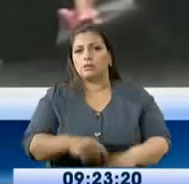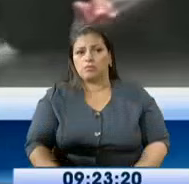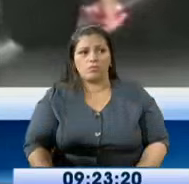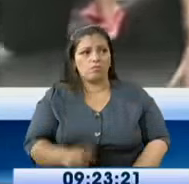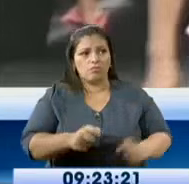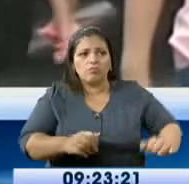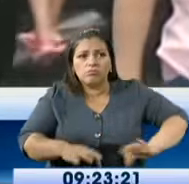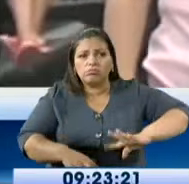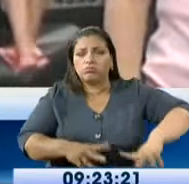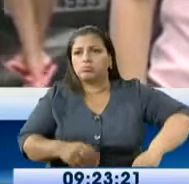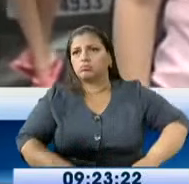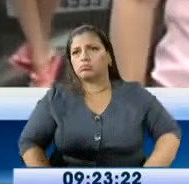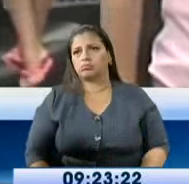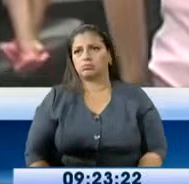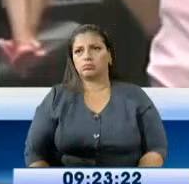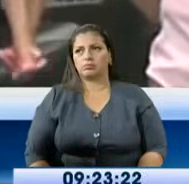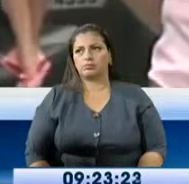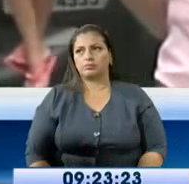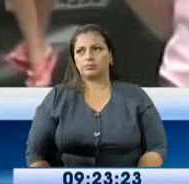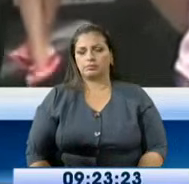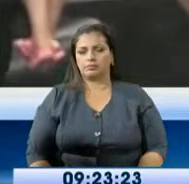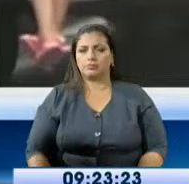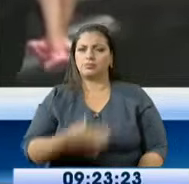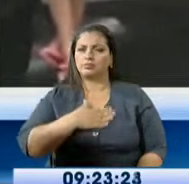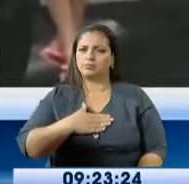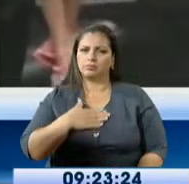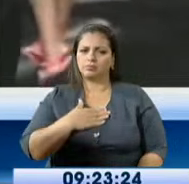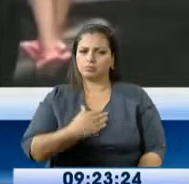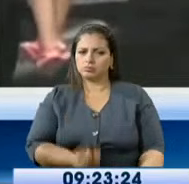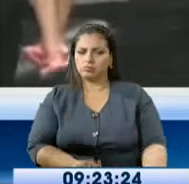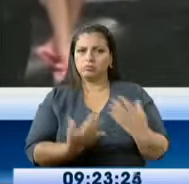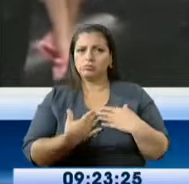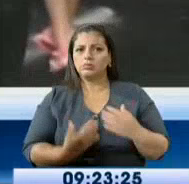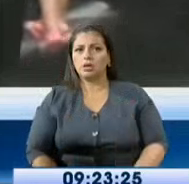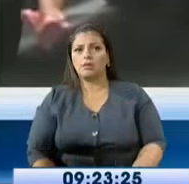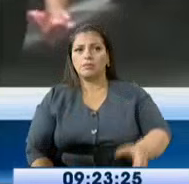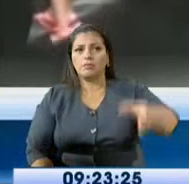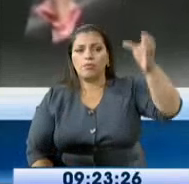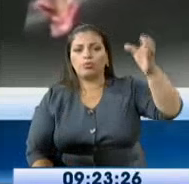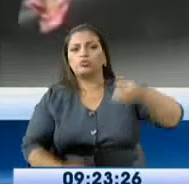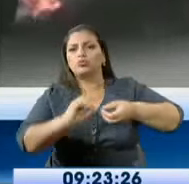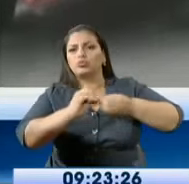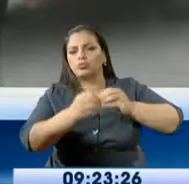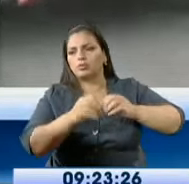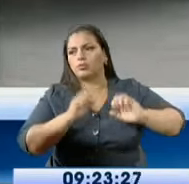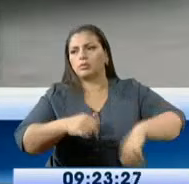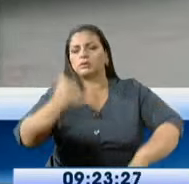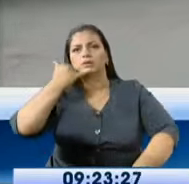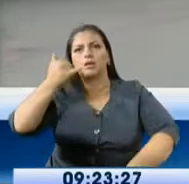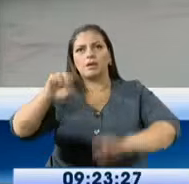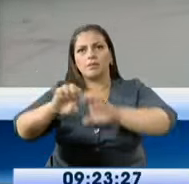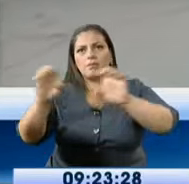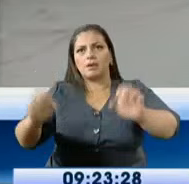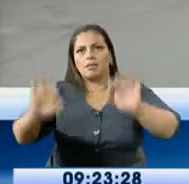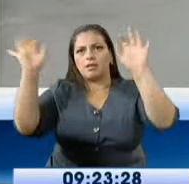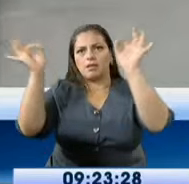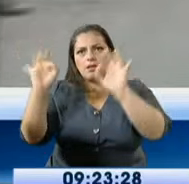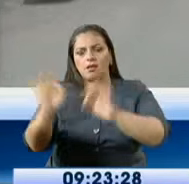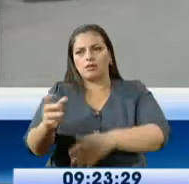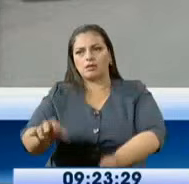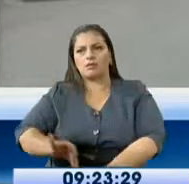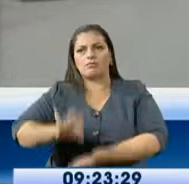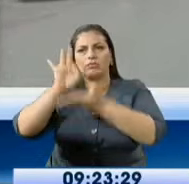me ayude con el número del poste, que alguien que pueda anotar para darlo a conocer, para que la representante de la empresa eléctrica pues tenga conocimiento exactamente